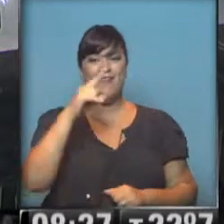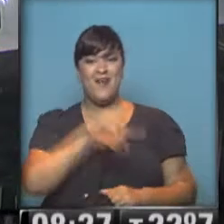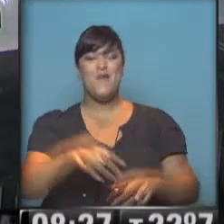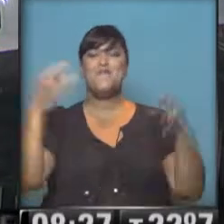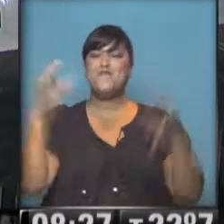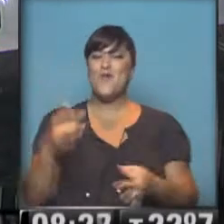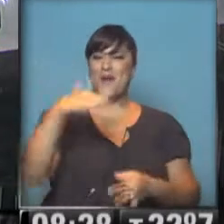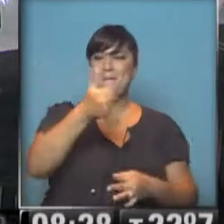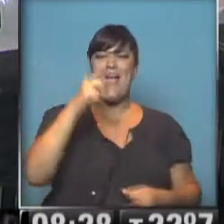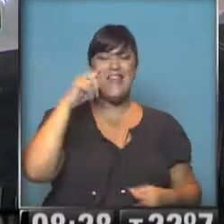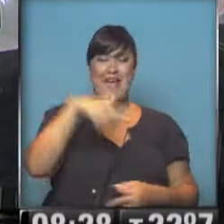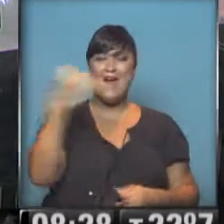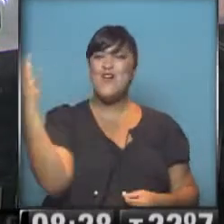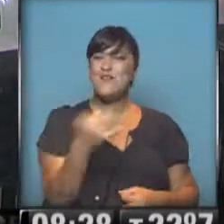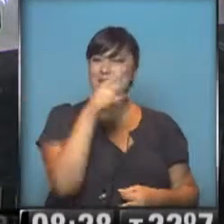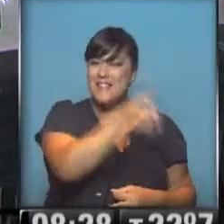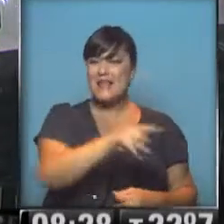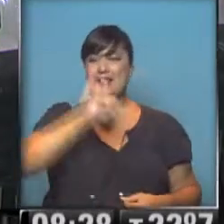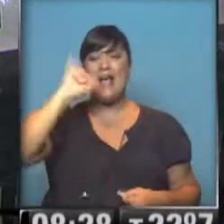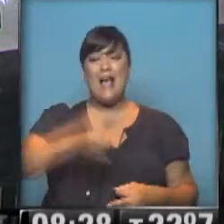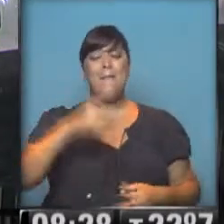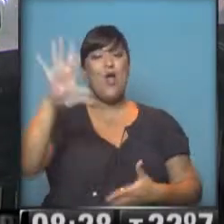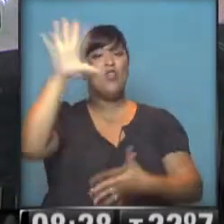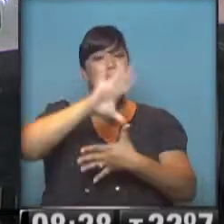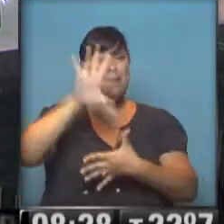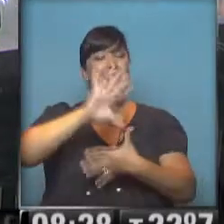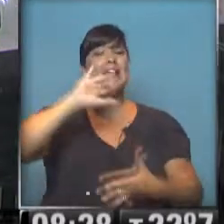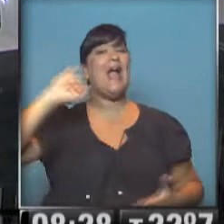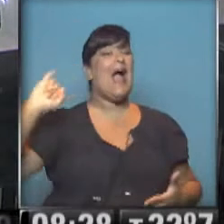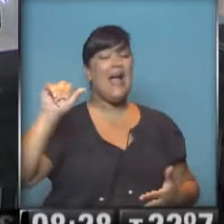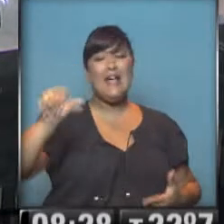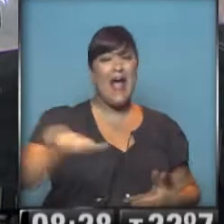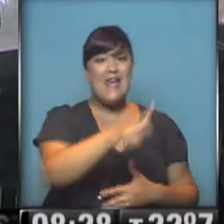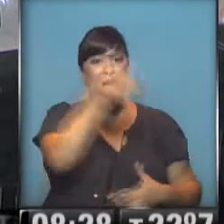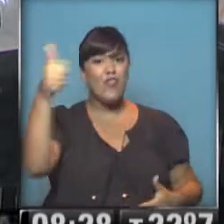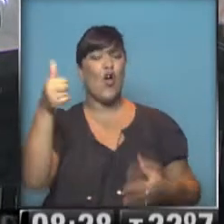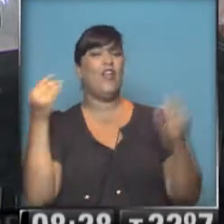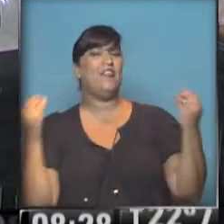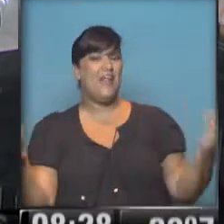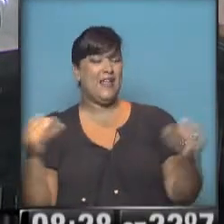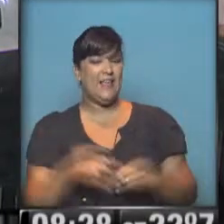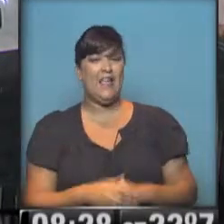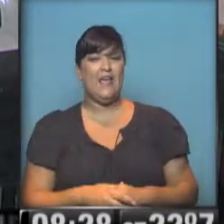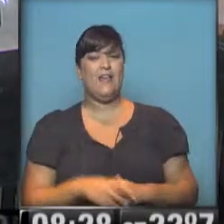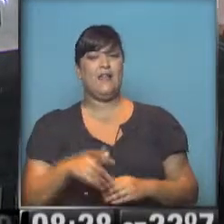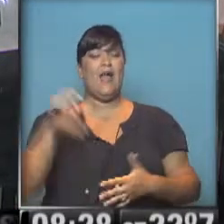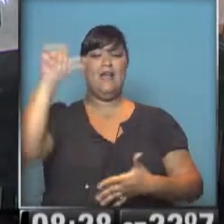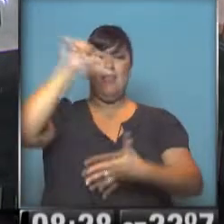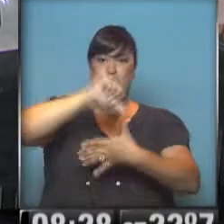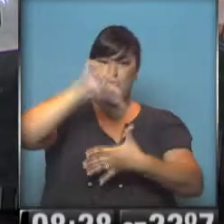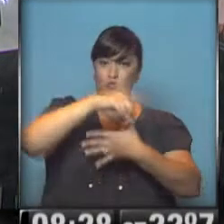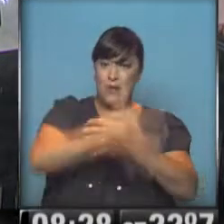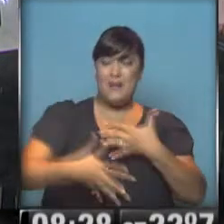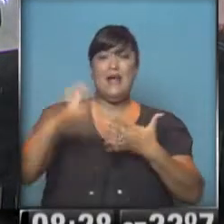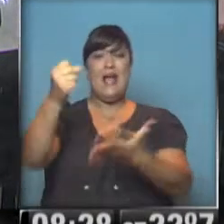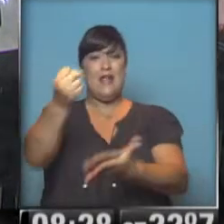actualidad. El más campeón de América es el ganador... Es el ganador de la Copa Sudamericana y de la Copa Libertadores. Puerta, no